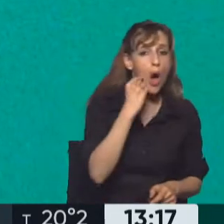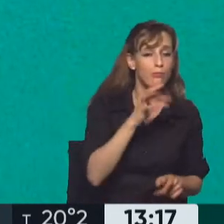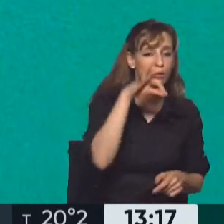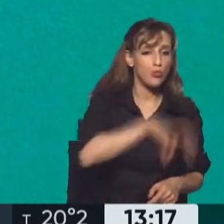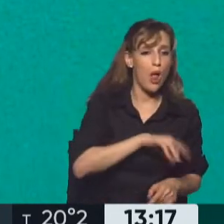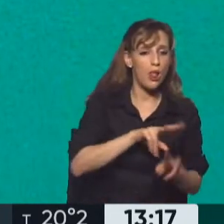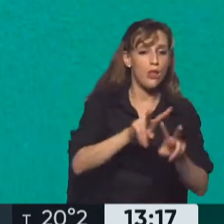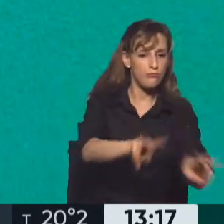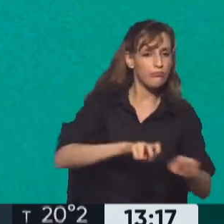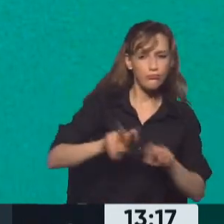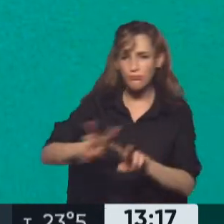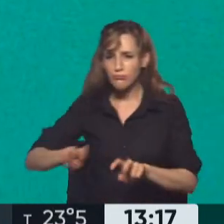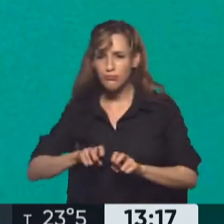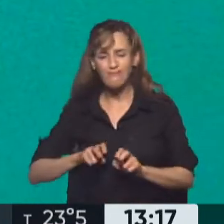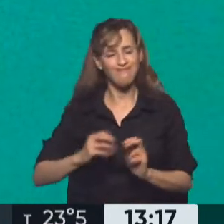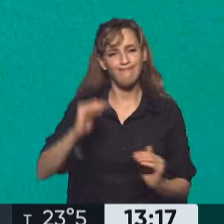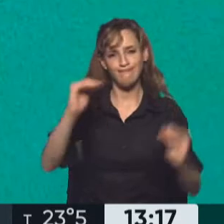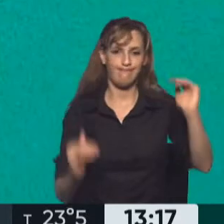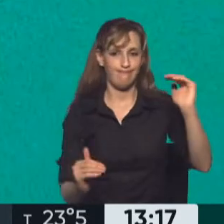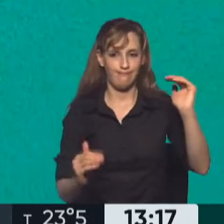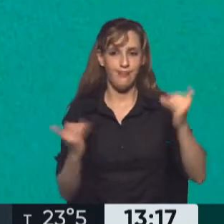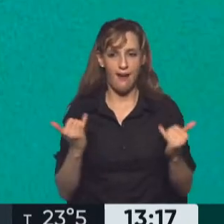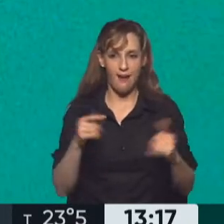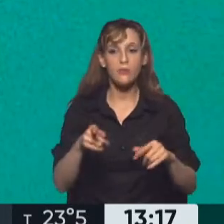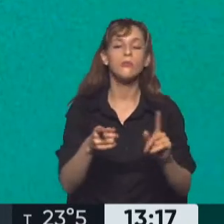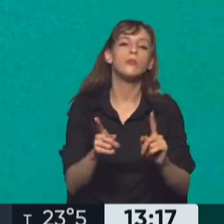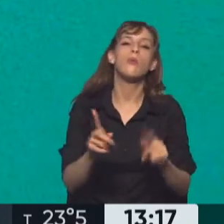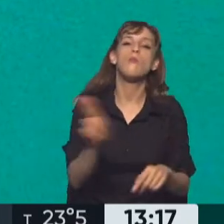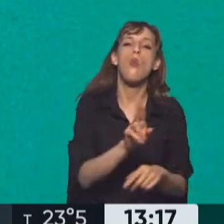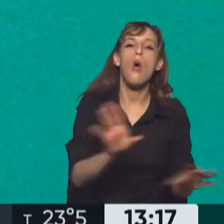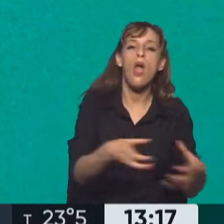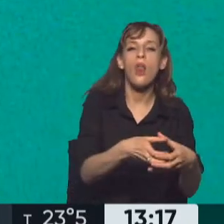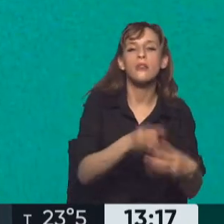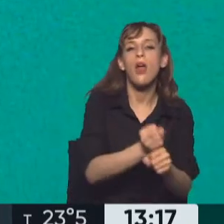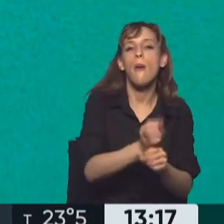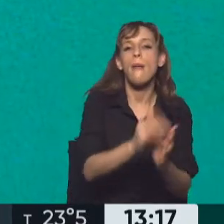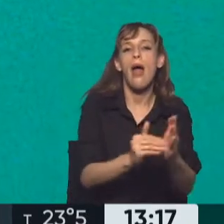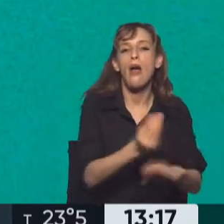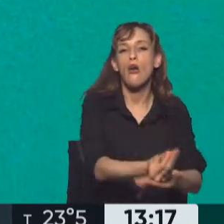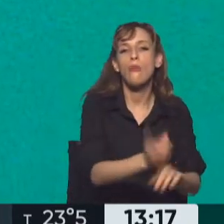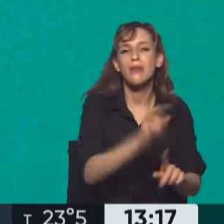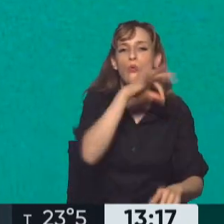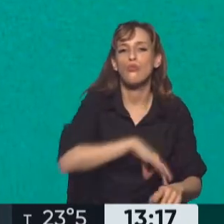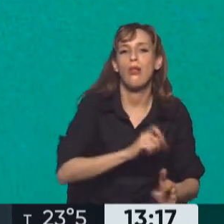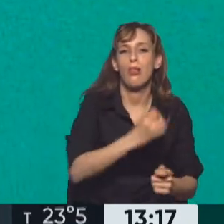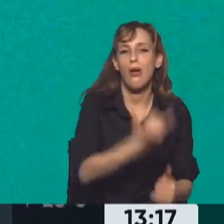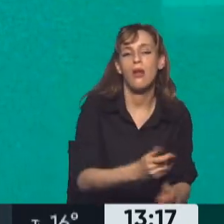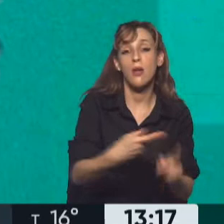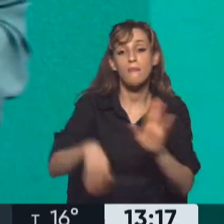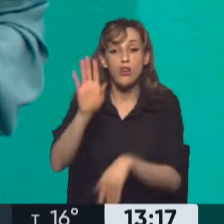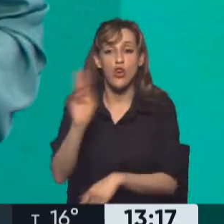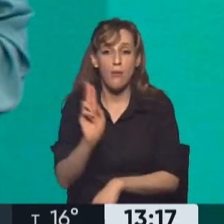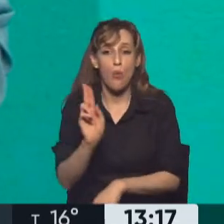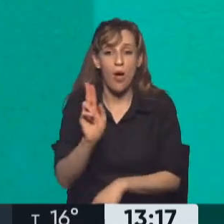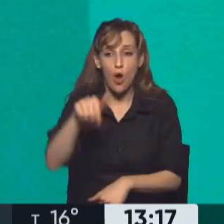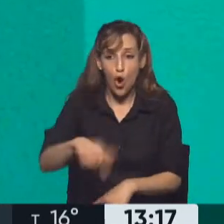por distintas razones que hacen también a la inserción laboral de las mujeres en los mercados de trabajo formales que básicamente pagan una remuneración. Gran parte de las mujeres trabajan